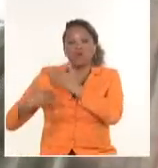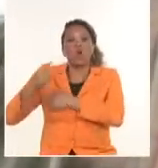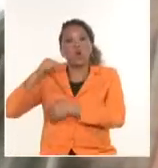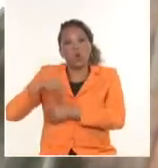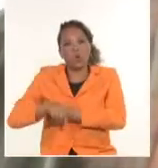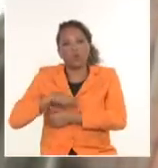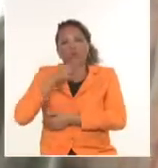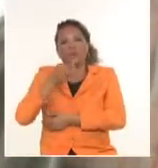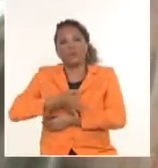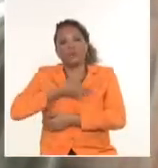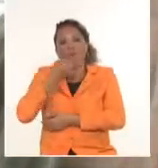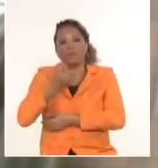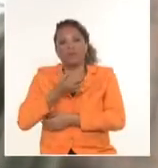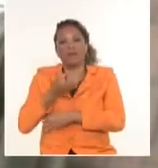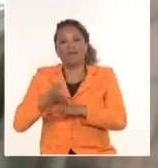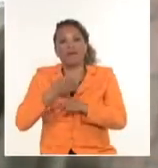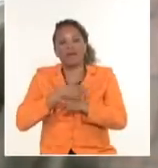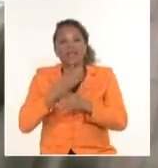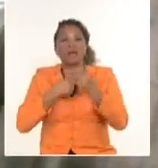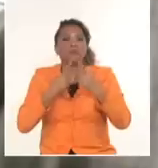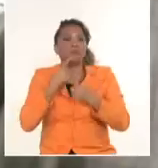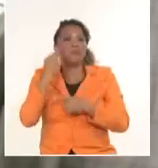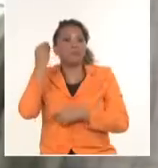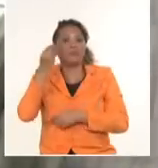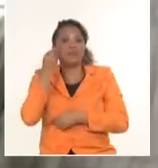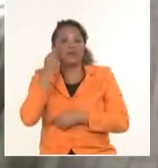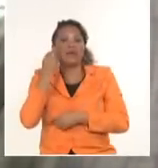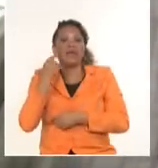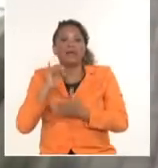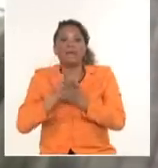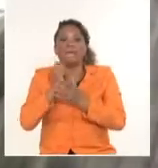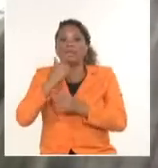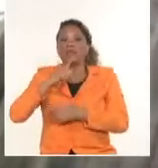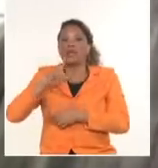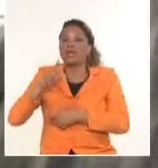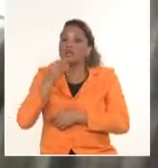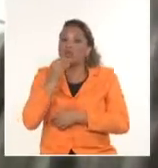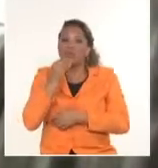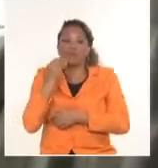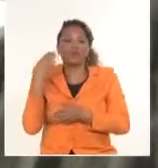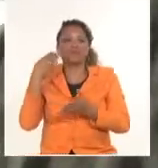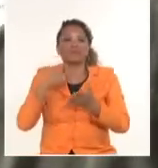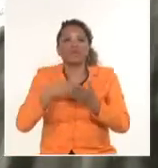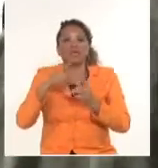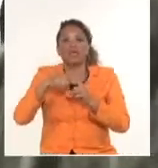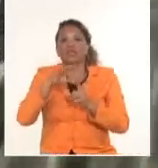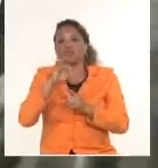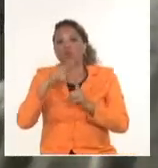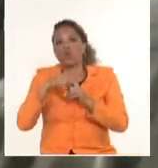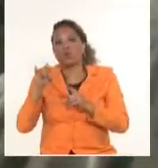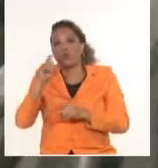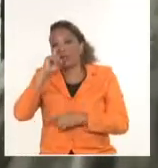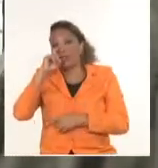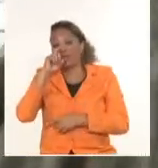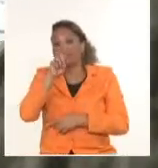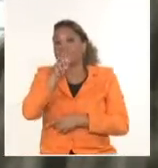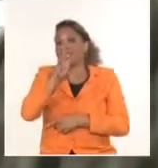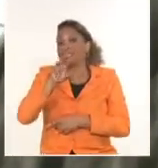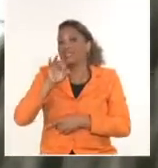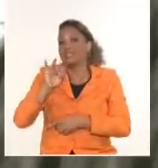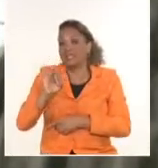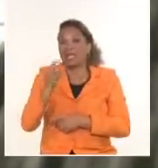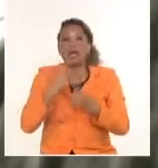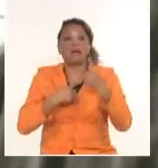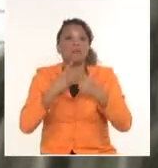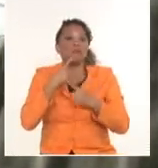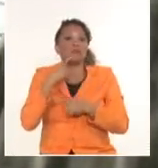decía anteriormente, muchos creyeron que Mijaín no debía llegar a Tokio, porque ya llegaba ya con unos 37 años. Muchos creyeron que Mijaín no